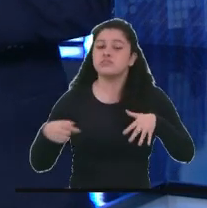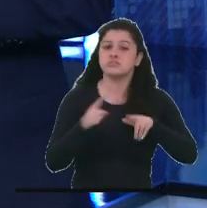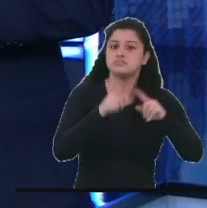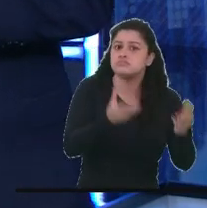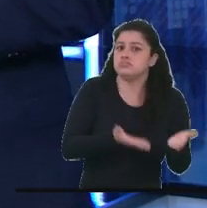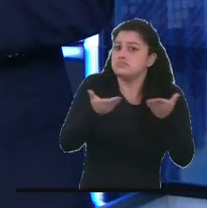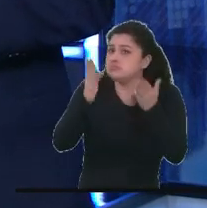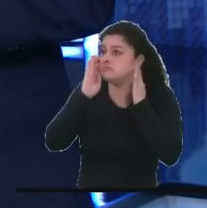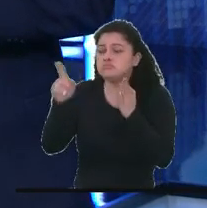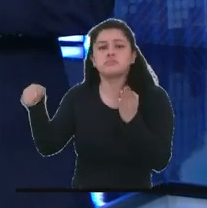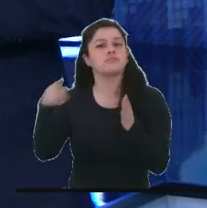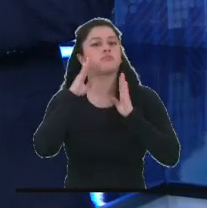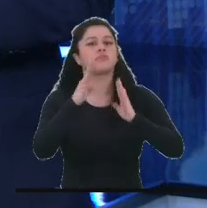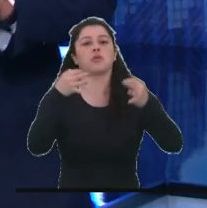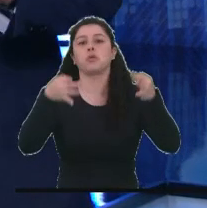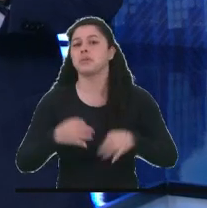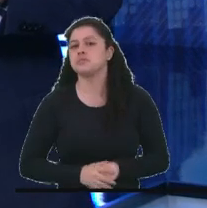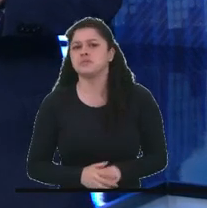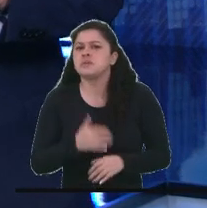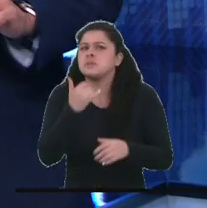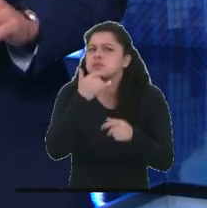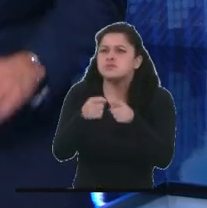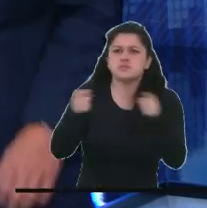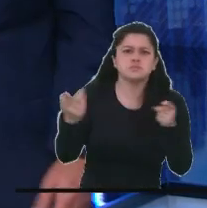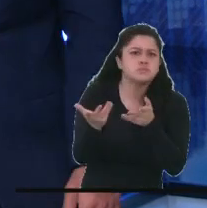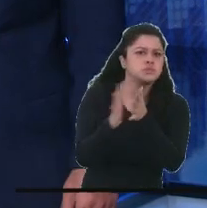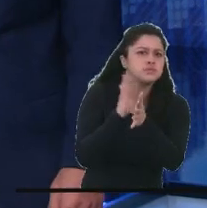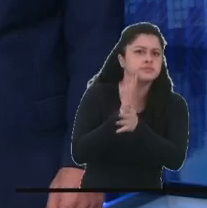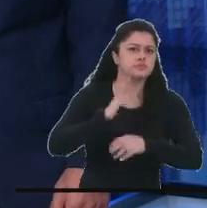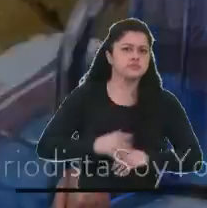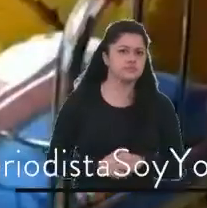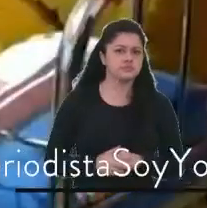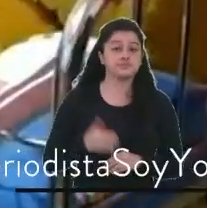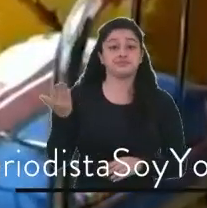no le están cumpliendo. Ligia.